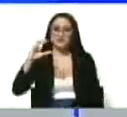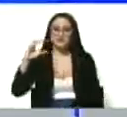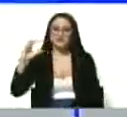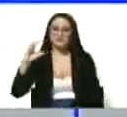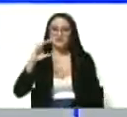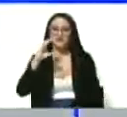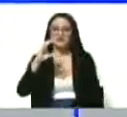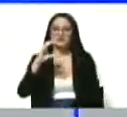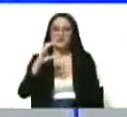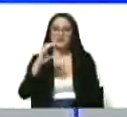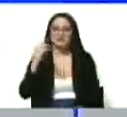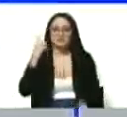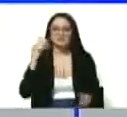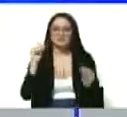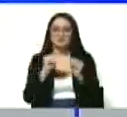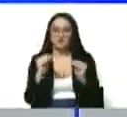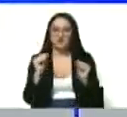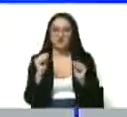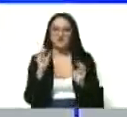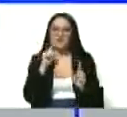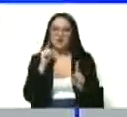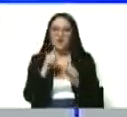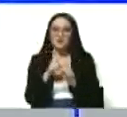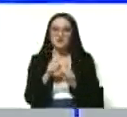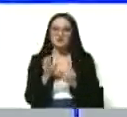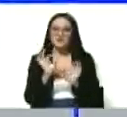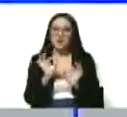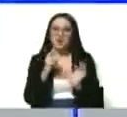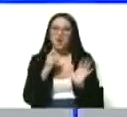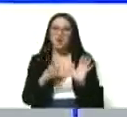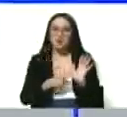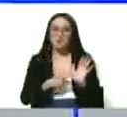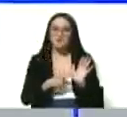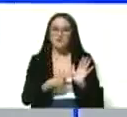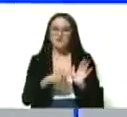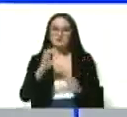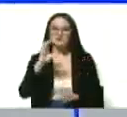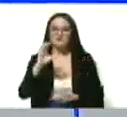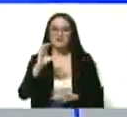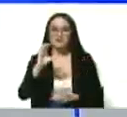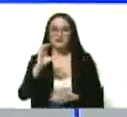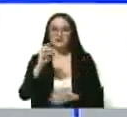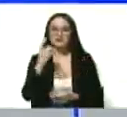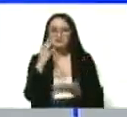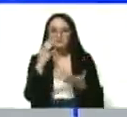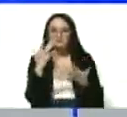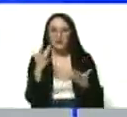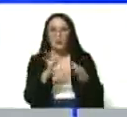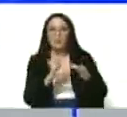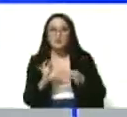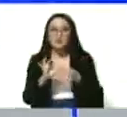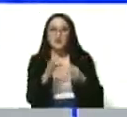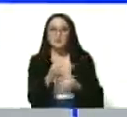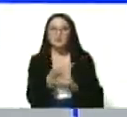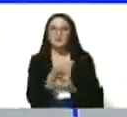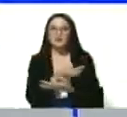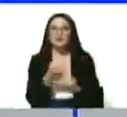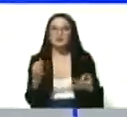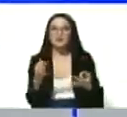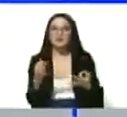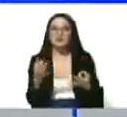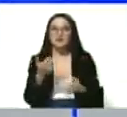de coherencia para lograr los objetivos trazados, C de cohesión reflejada en la unidad perfecta que